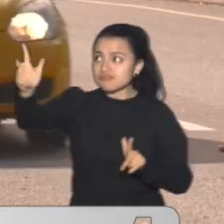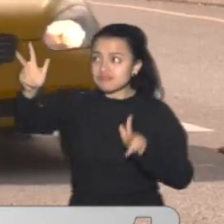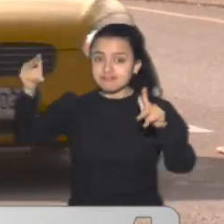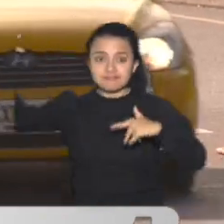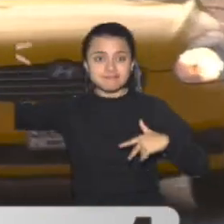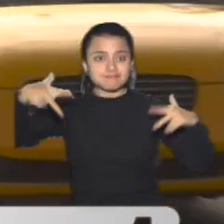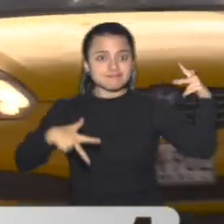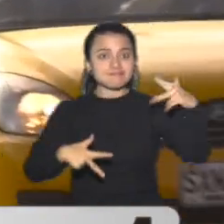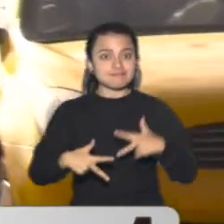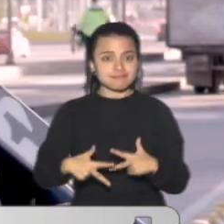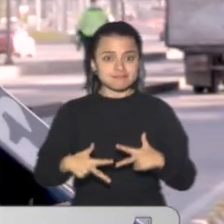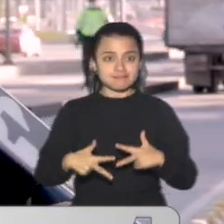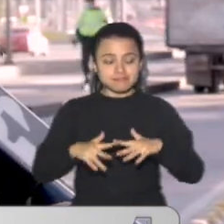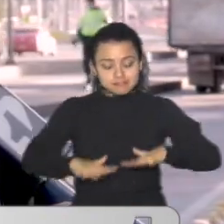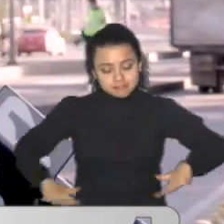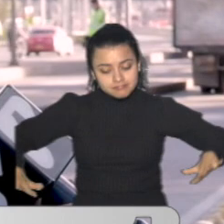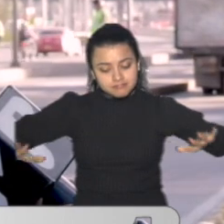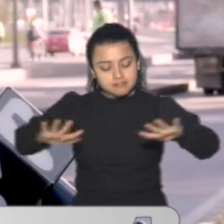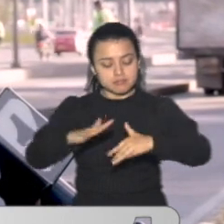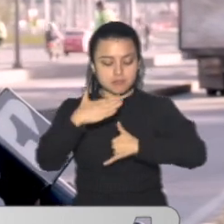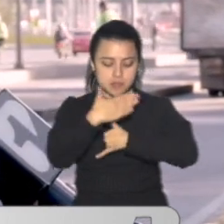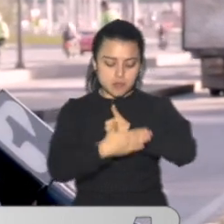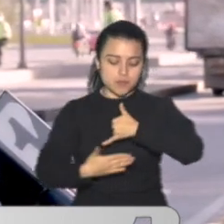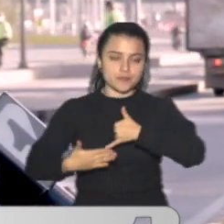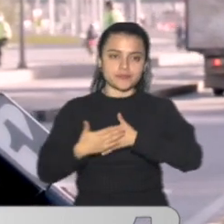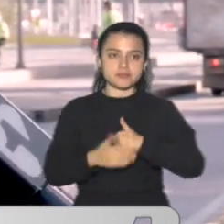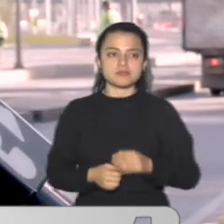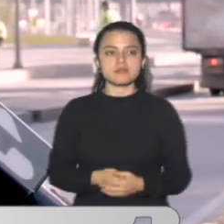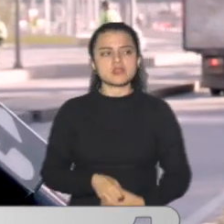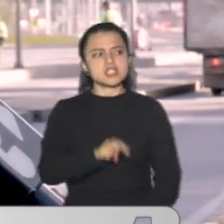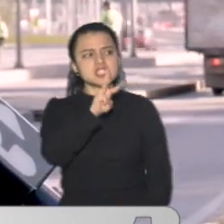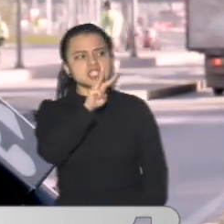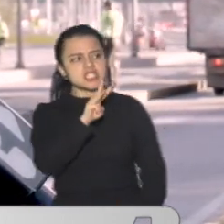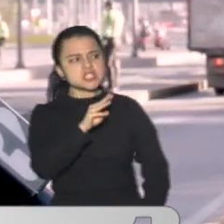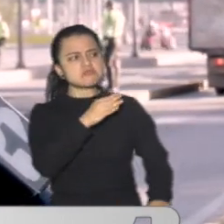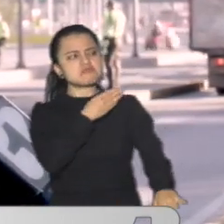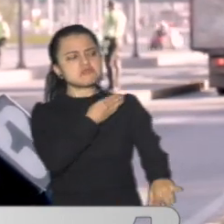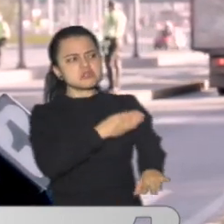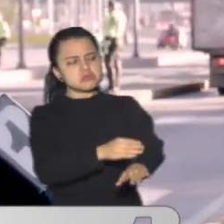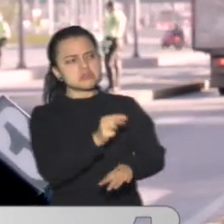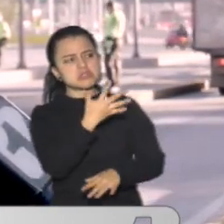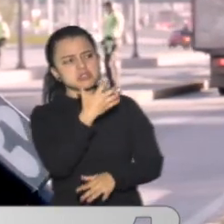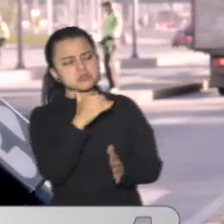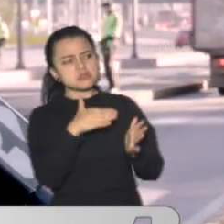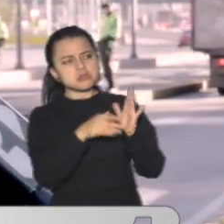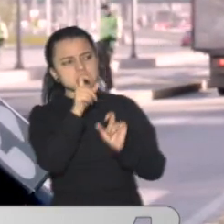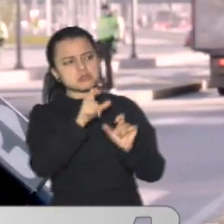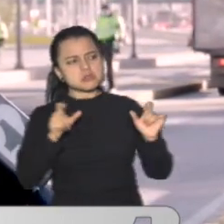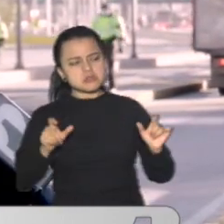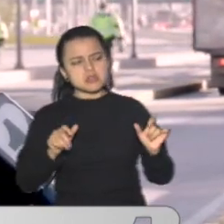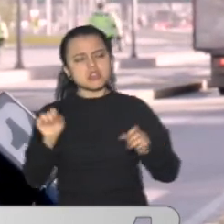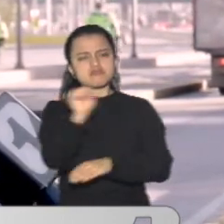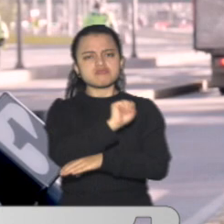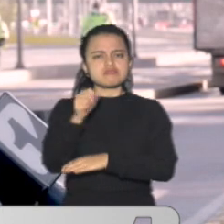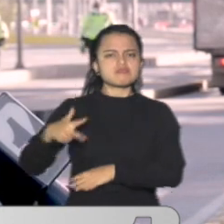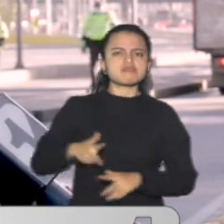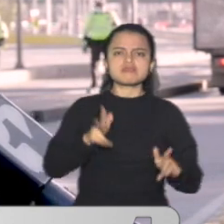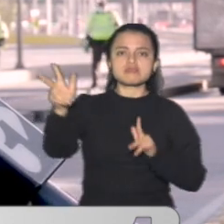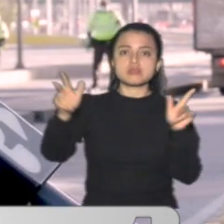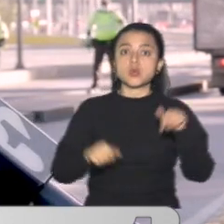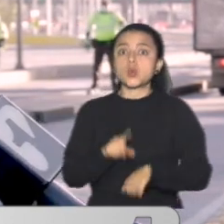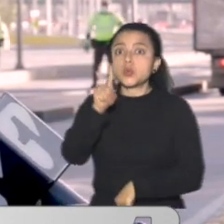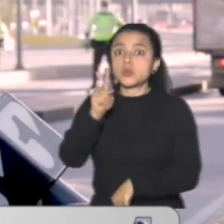esperamos que se movilice en más de 3 millones y medio vehículos paso peaje por las vías nacionales así como más de un millón 300 mil